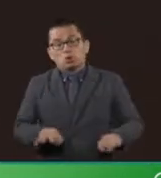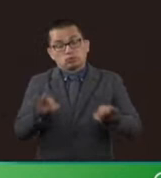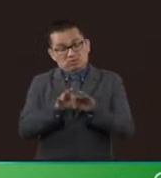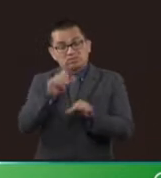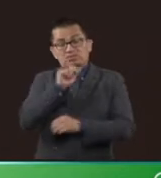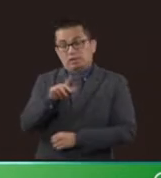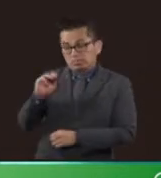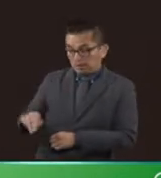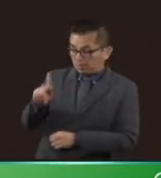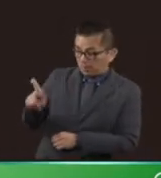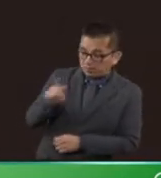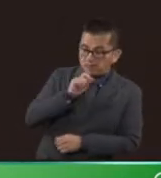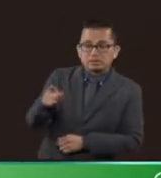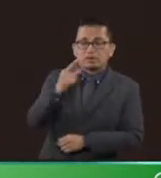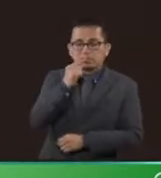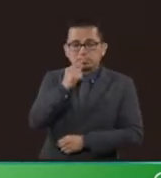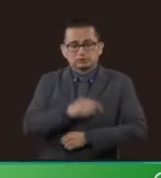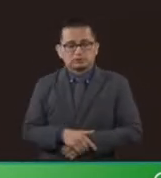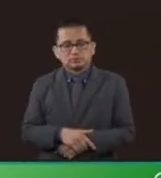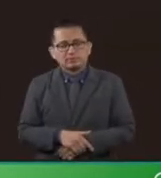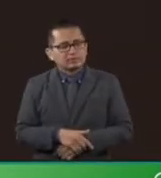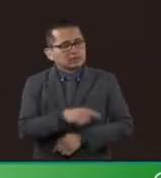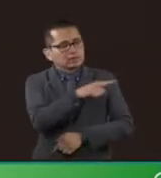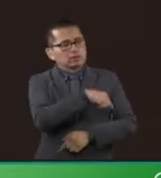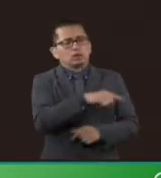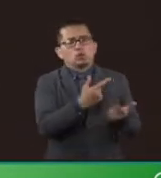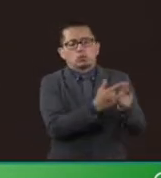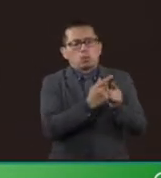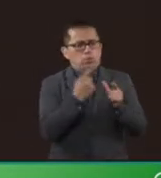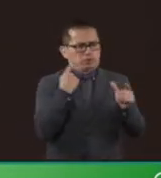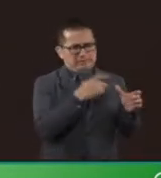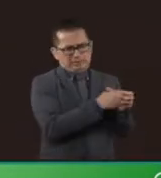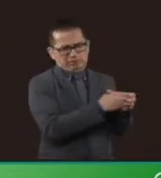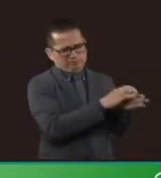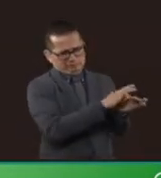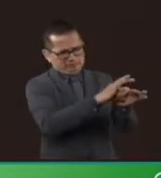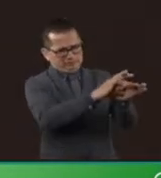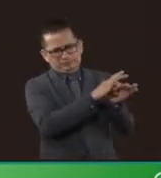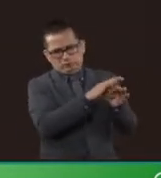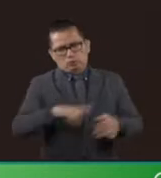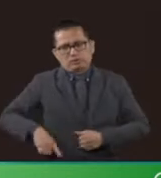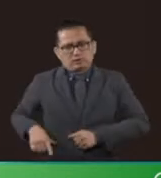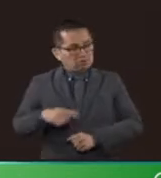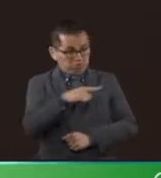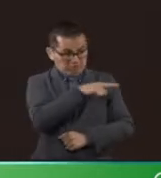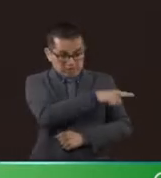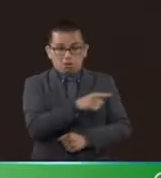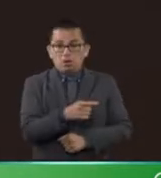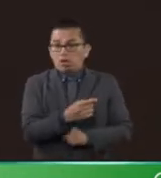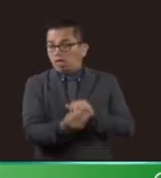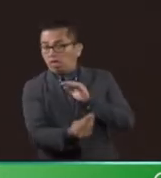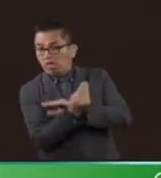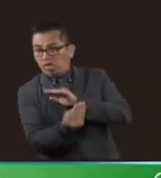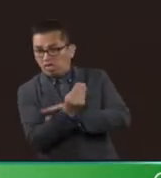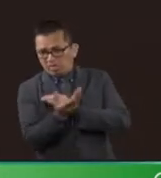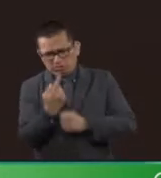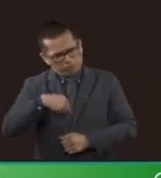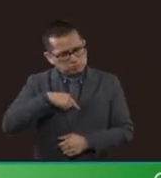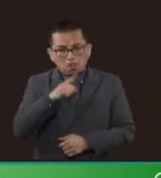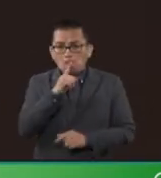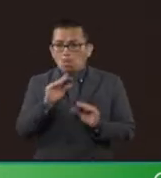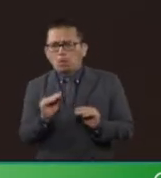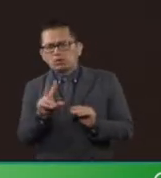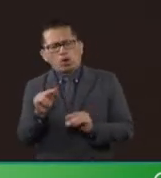oídos sordos del oficialismo no nos vamos a callar vamos a seguir debatiendo vamos a seguir insistiendo e